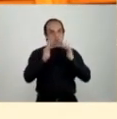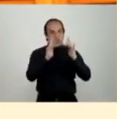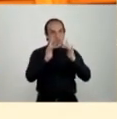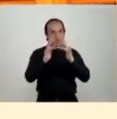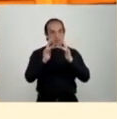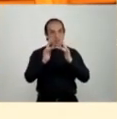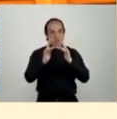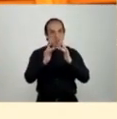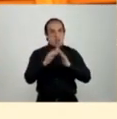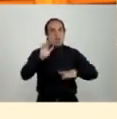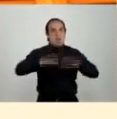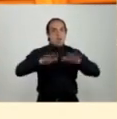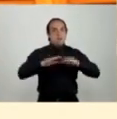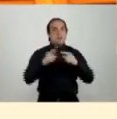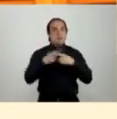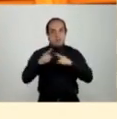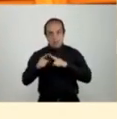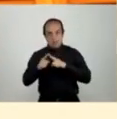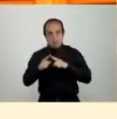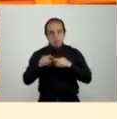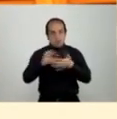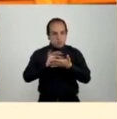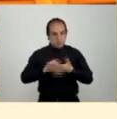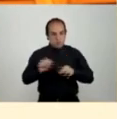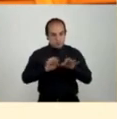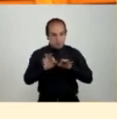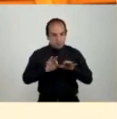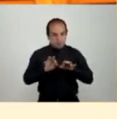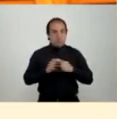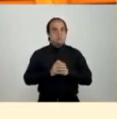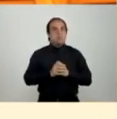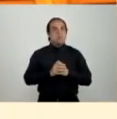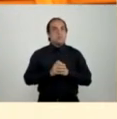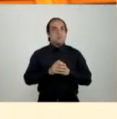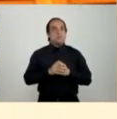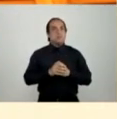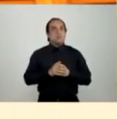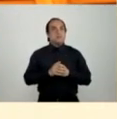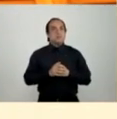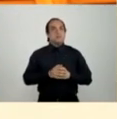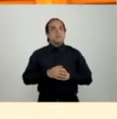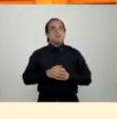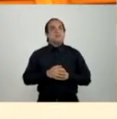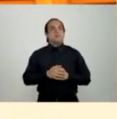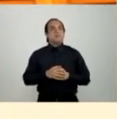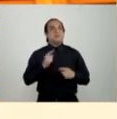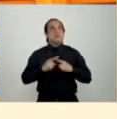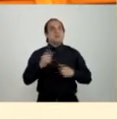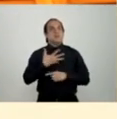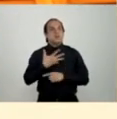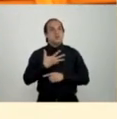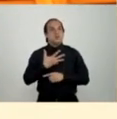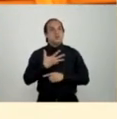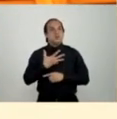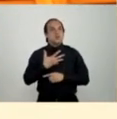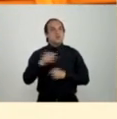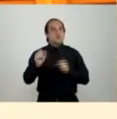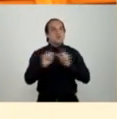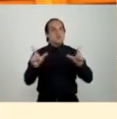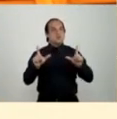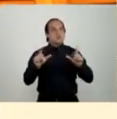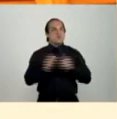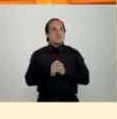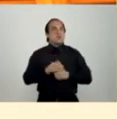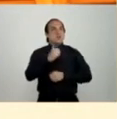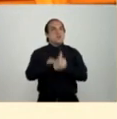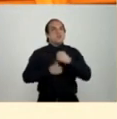veces interautorales, ¿sí? Que tuvo un potente éxito en la década de los